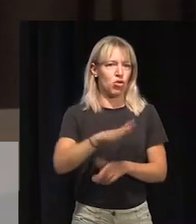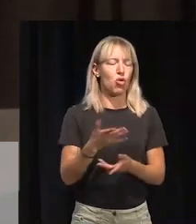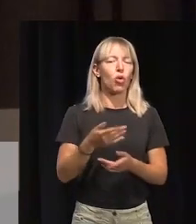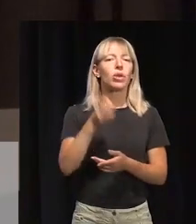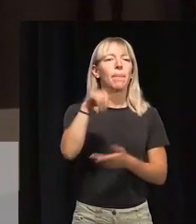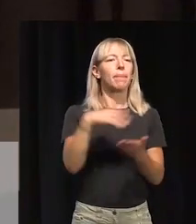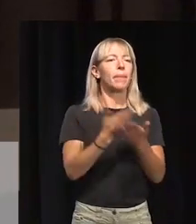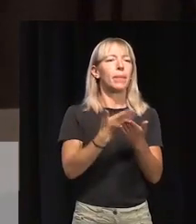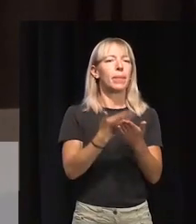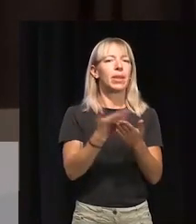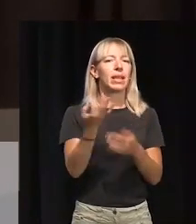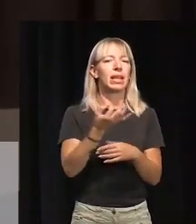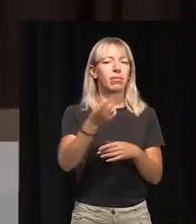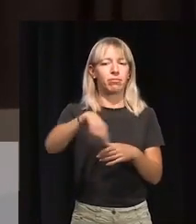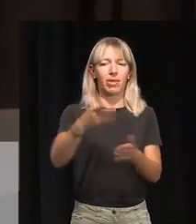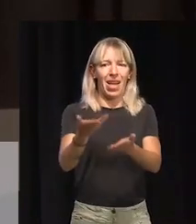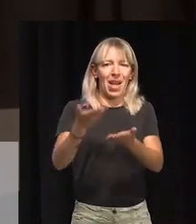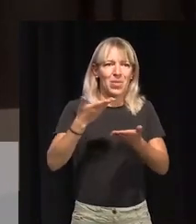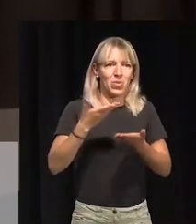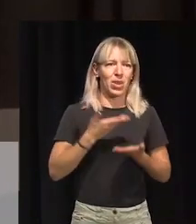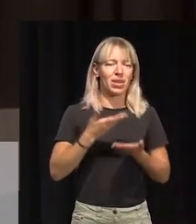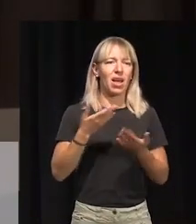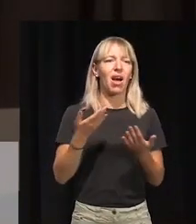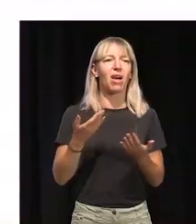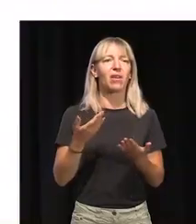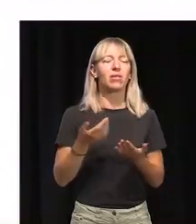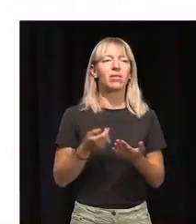por supuesto, que nos ayudaseis a